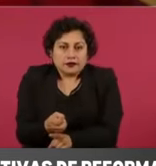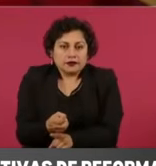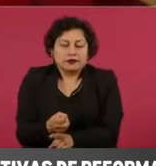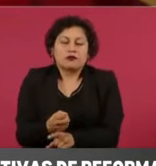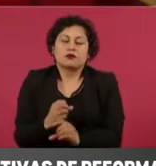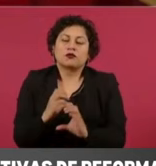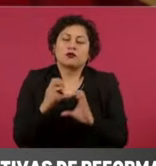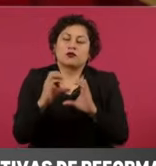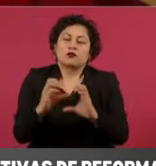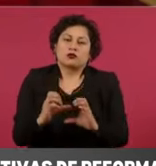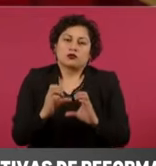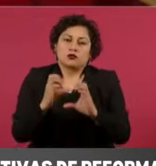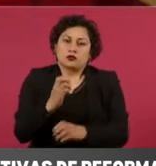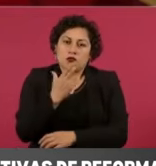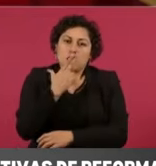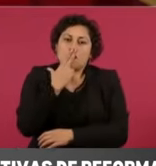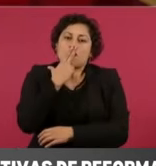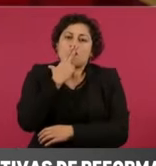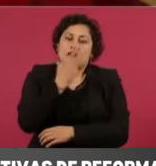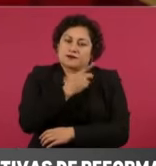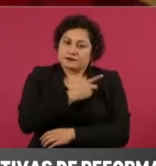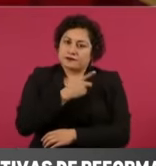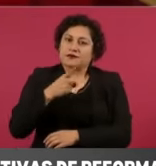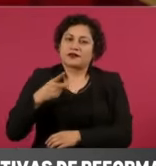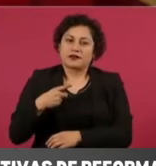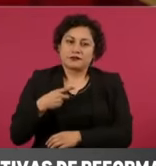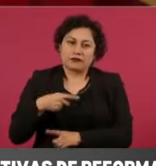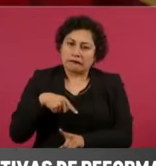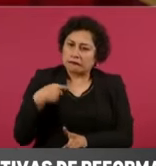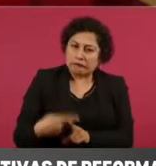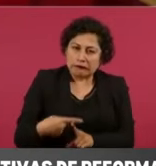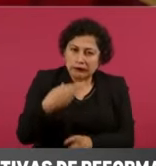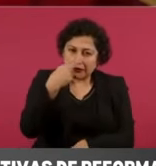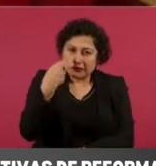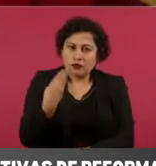entre todos y desde abajo,